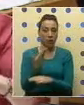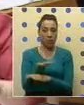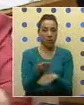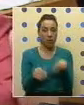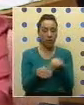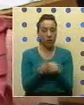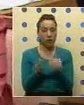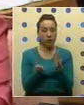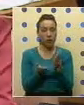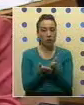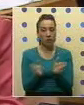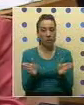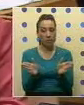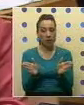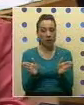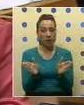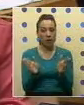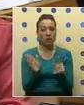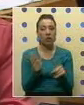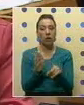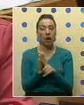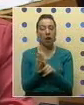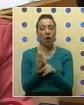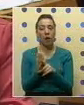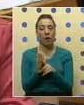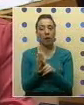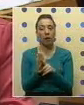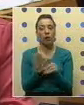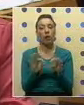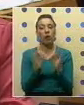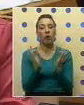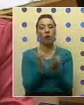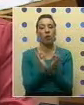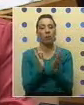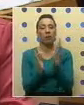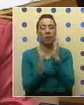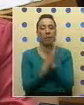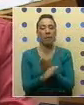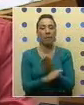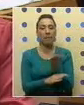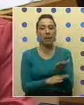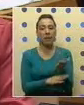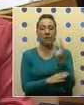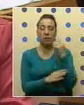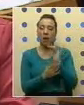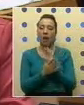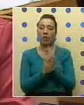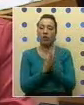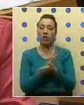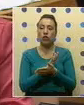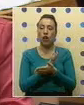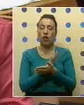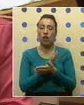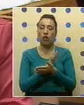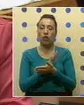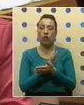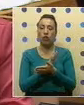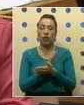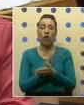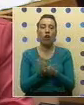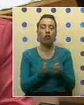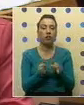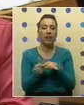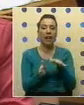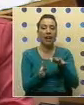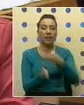votación separada, sería una ley que yo diría totalmente beneficiosa para todos los estamentos de regantes de